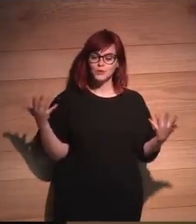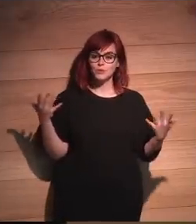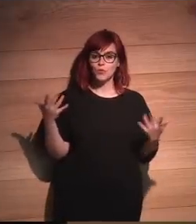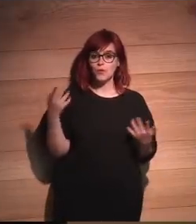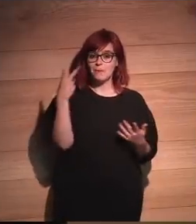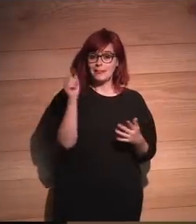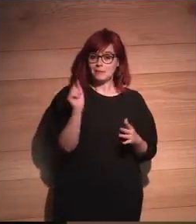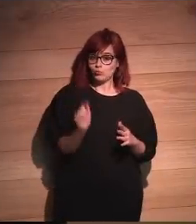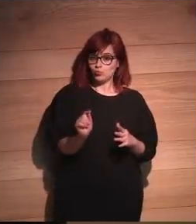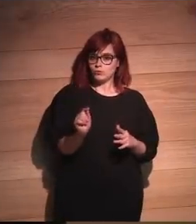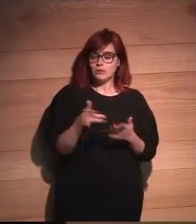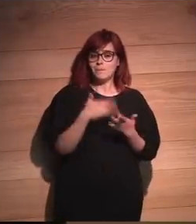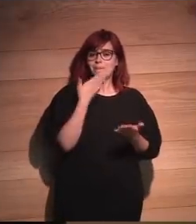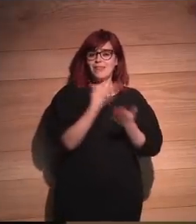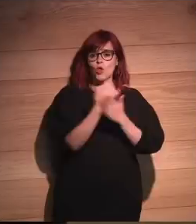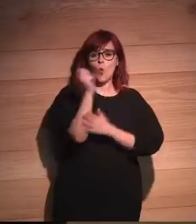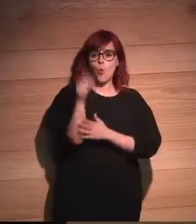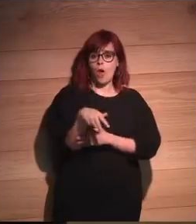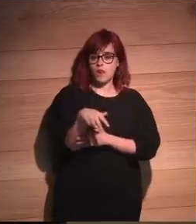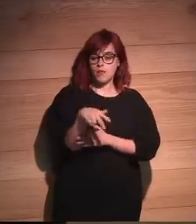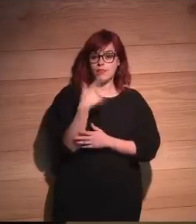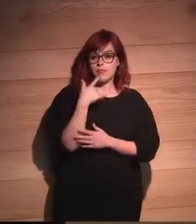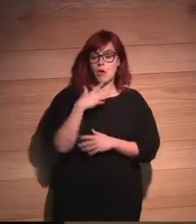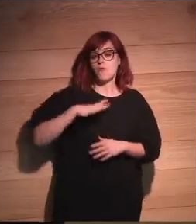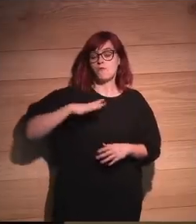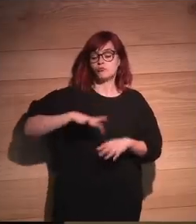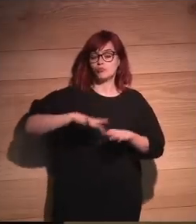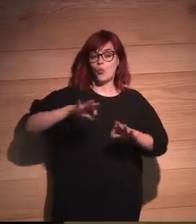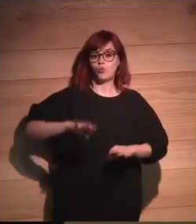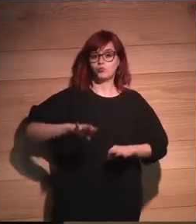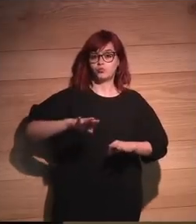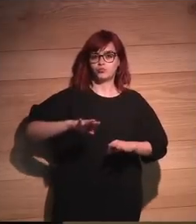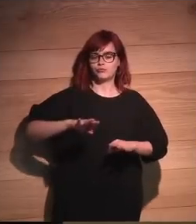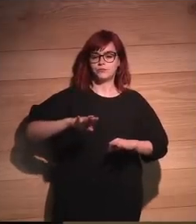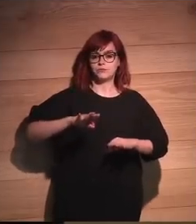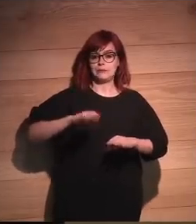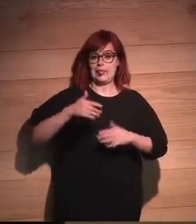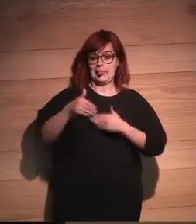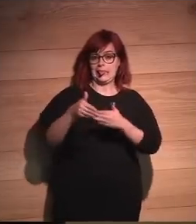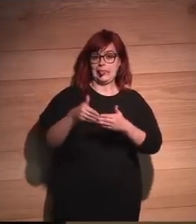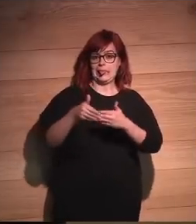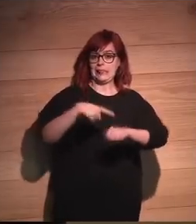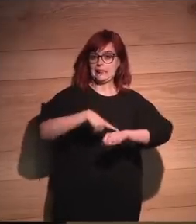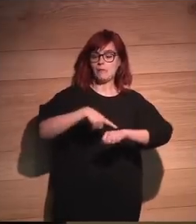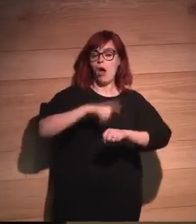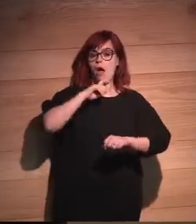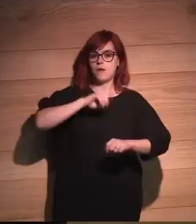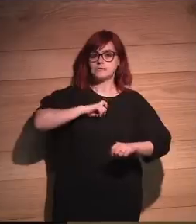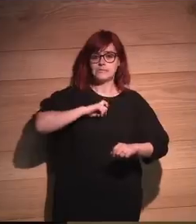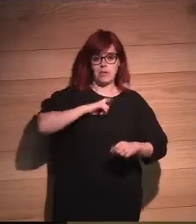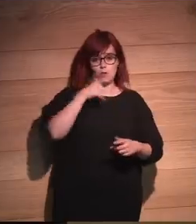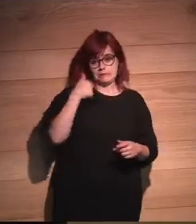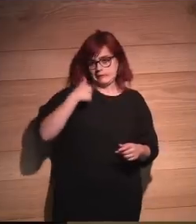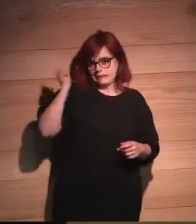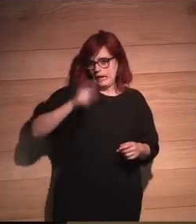Tengo 20 minutos y le he pedido a Juan que me haga una seña cuando me llegue el final del tiempo, que sé que yo